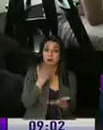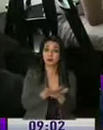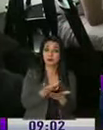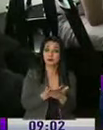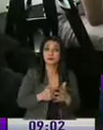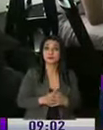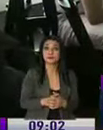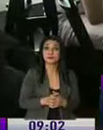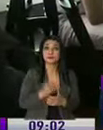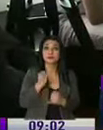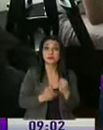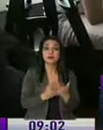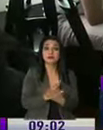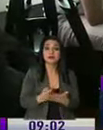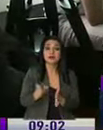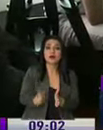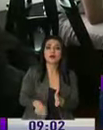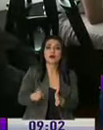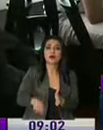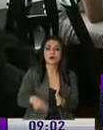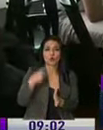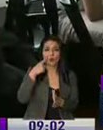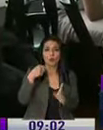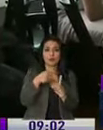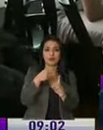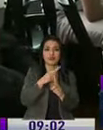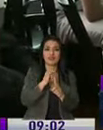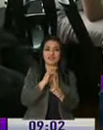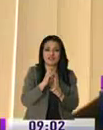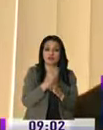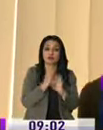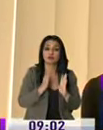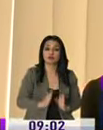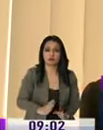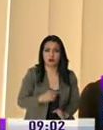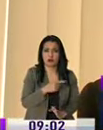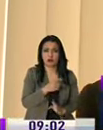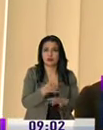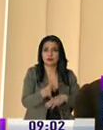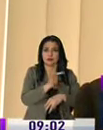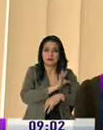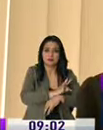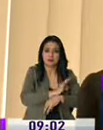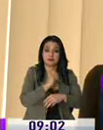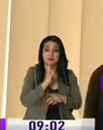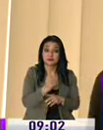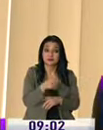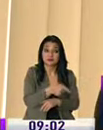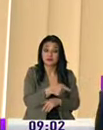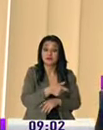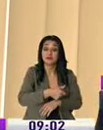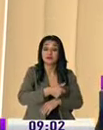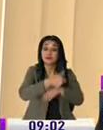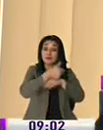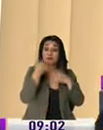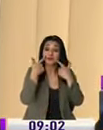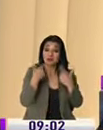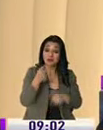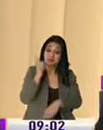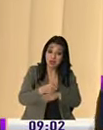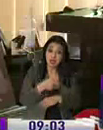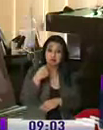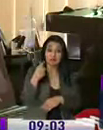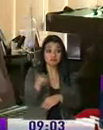fin de semana se pronunció el abogado de David Yeh, funcionario de la Asamblea Nacional, quien consideró que la orden ejecutada en contra de su cliente